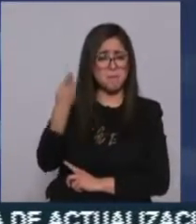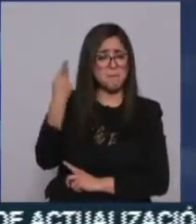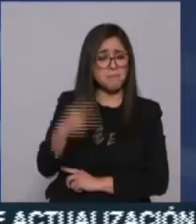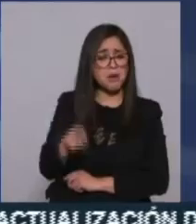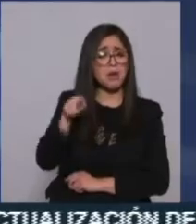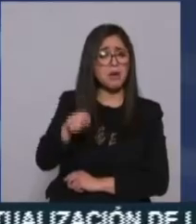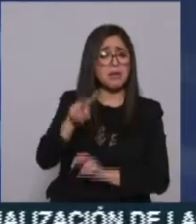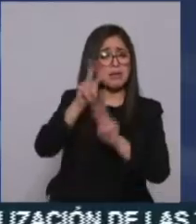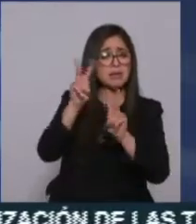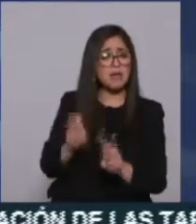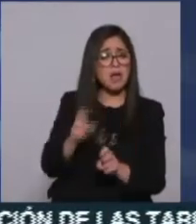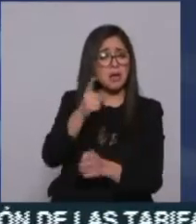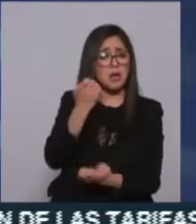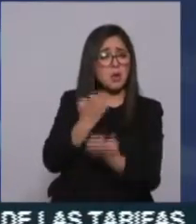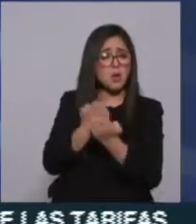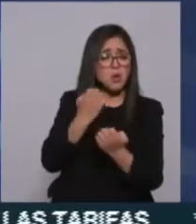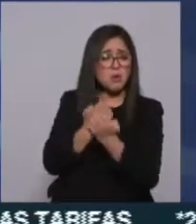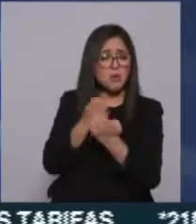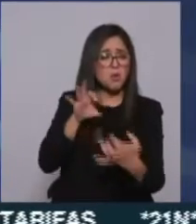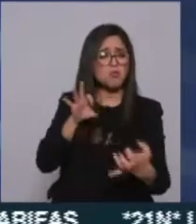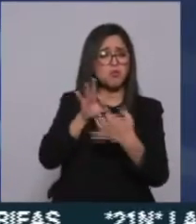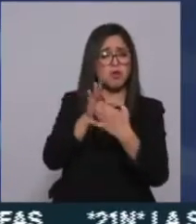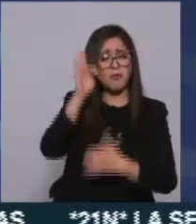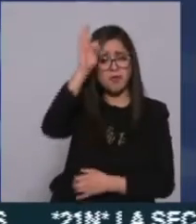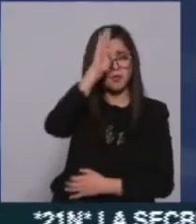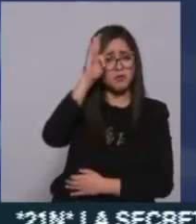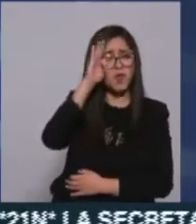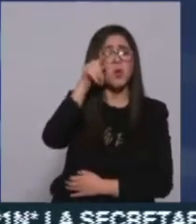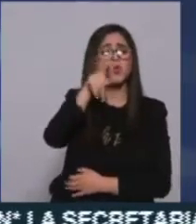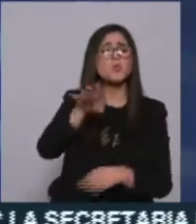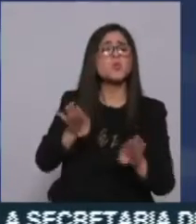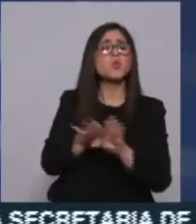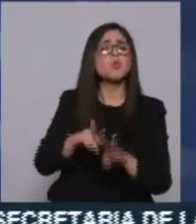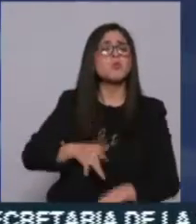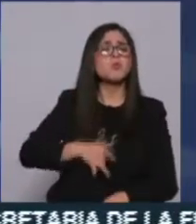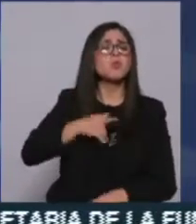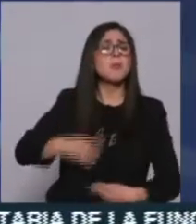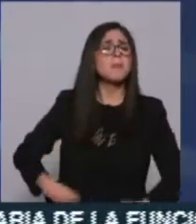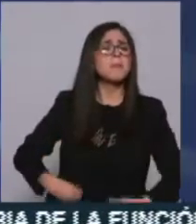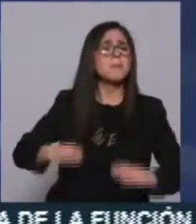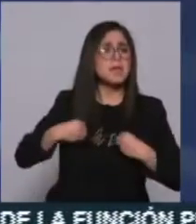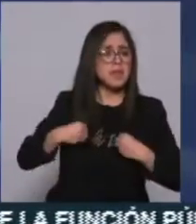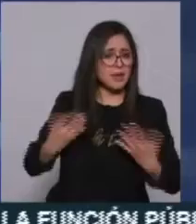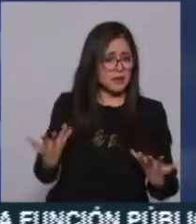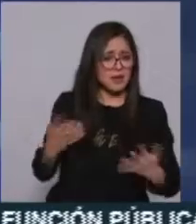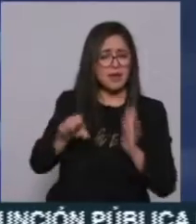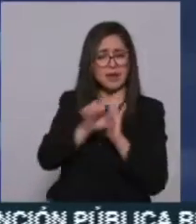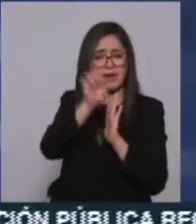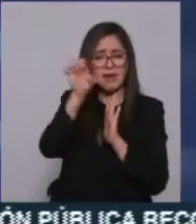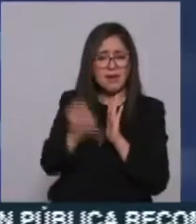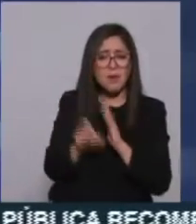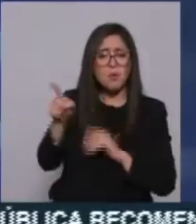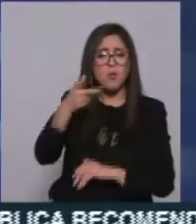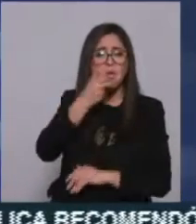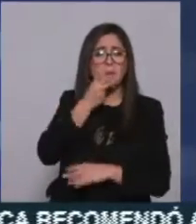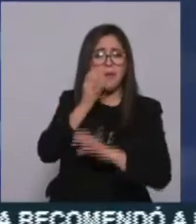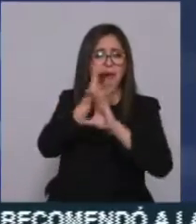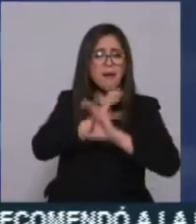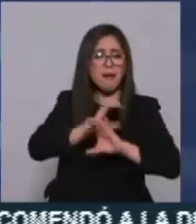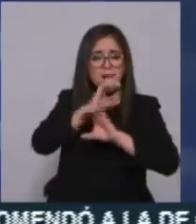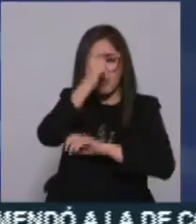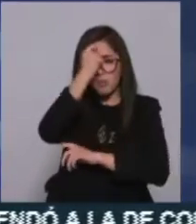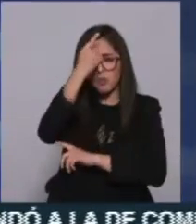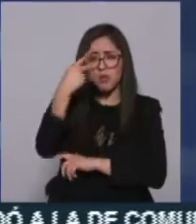filosófico y un modelo de ver la vida. Y en este modelo, la vida, como diría el clásico José Alfredo Jiménez, no vale nada.